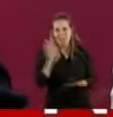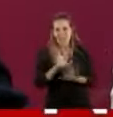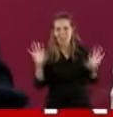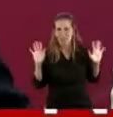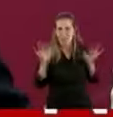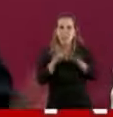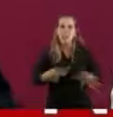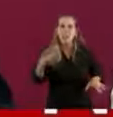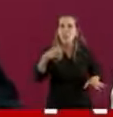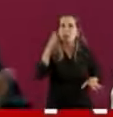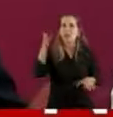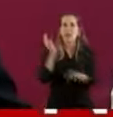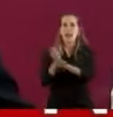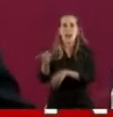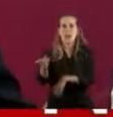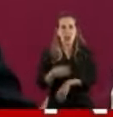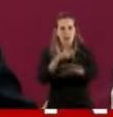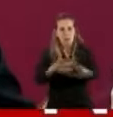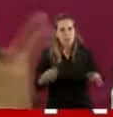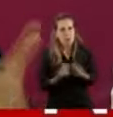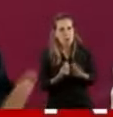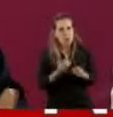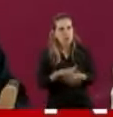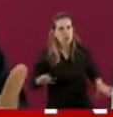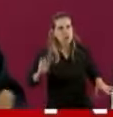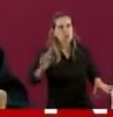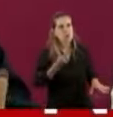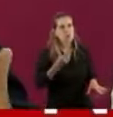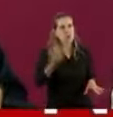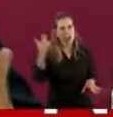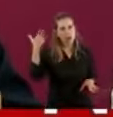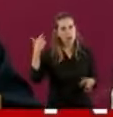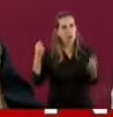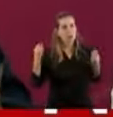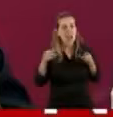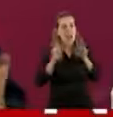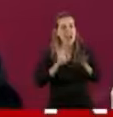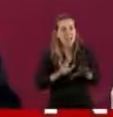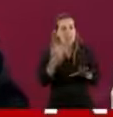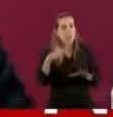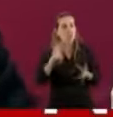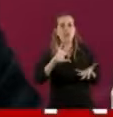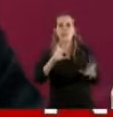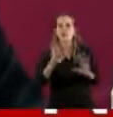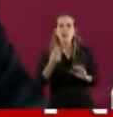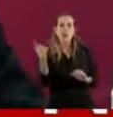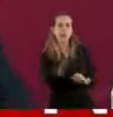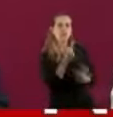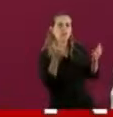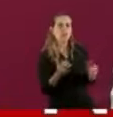escuela, que perdieron su vida. Es la única manera y el único camino que nosotros tenemos. Por